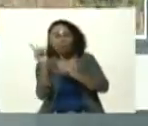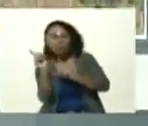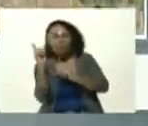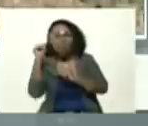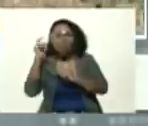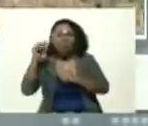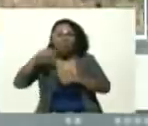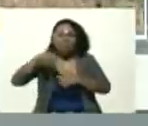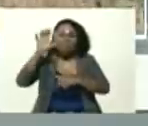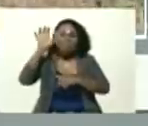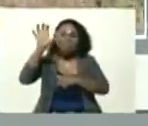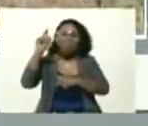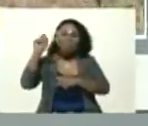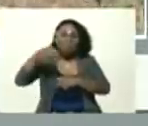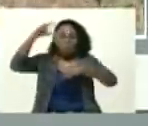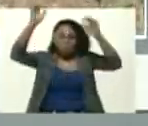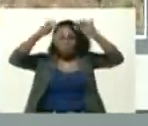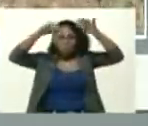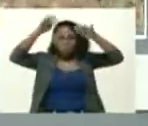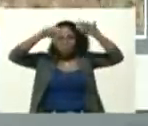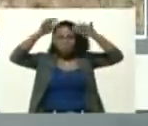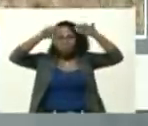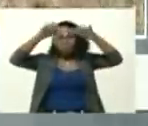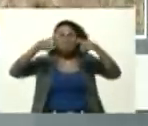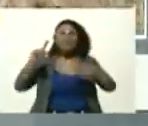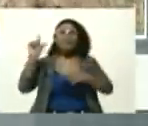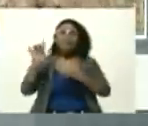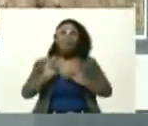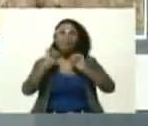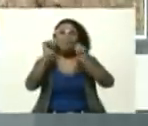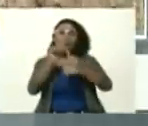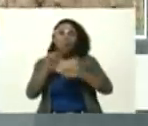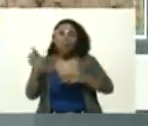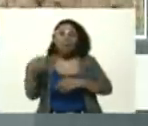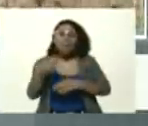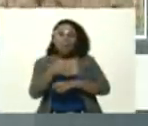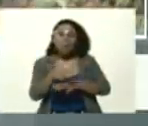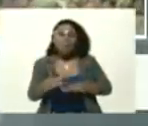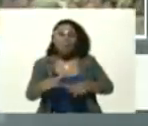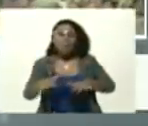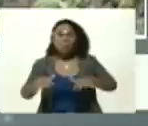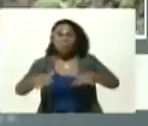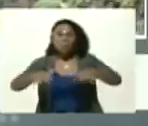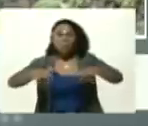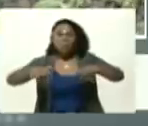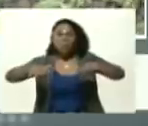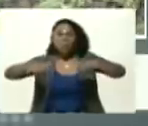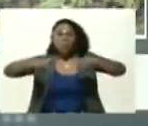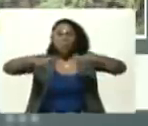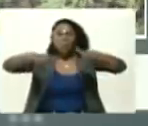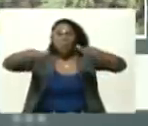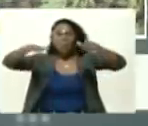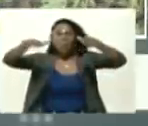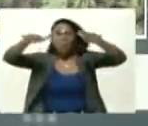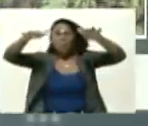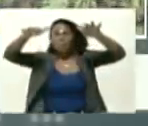llovió copiosamente y bueno, comenzó el río Neverí a crecer, a crecer, a crecer